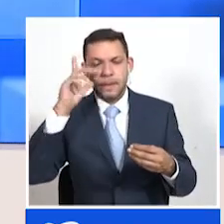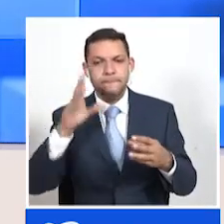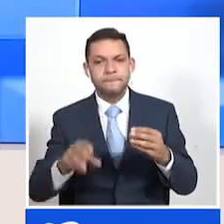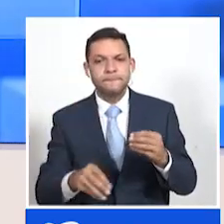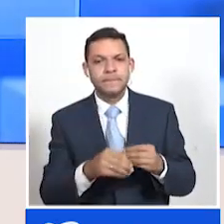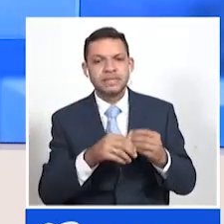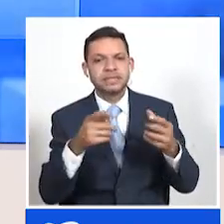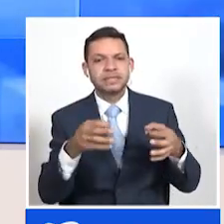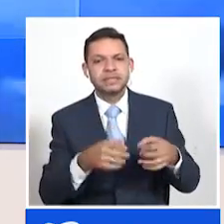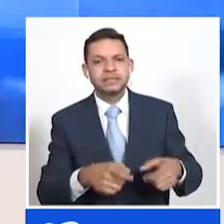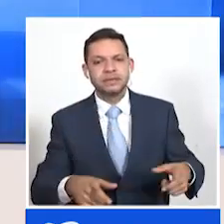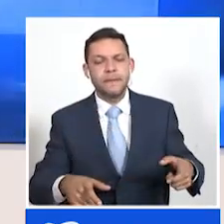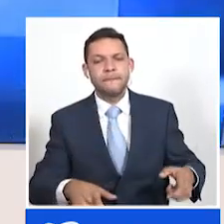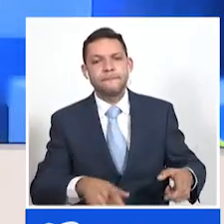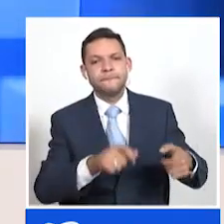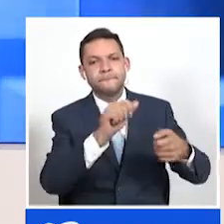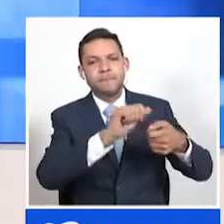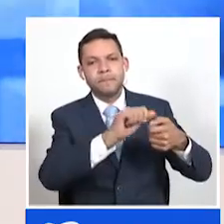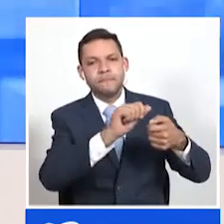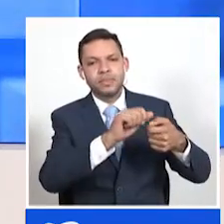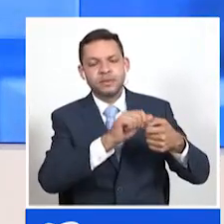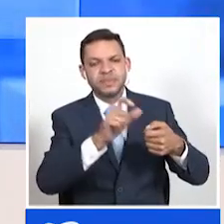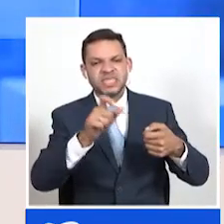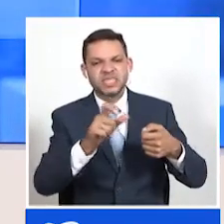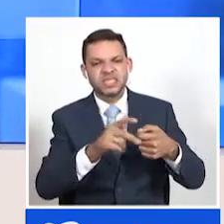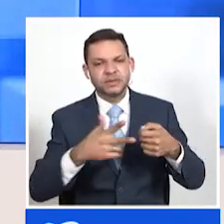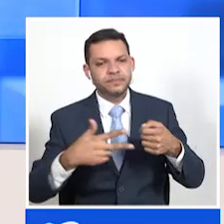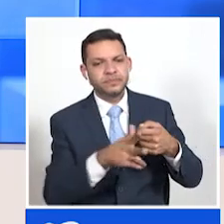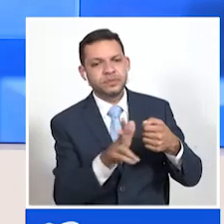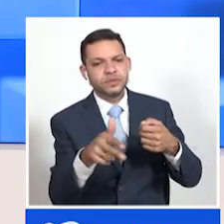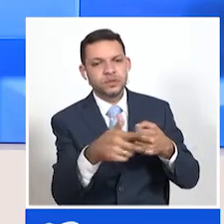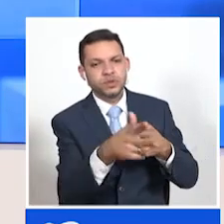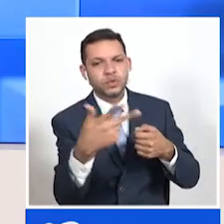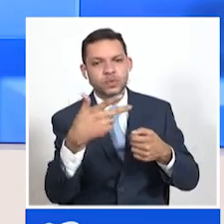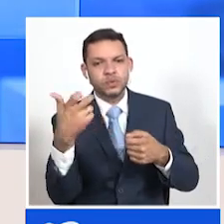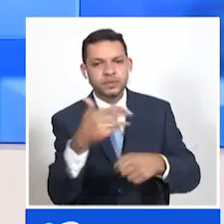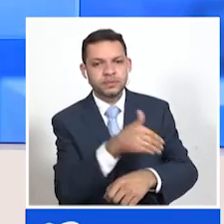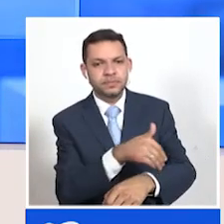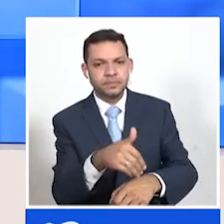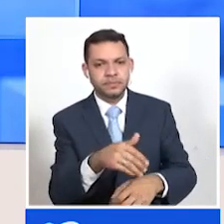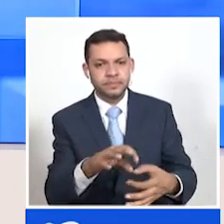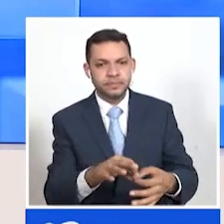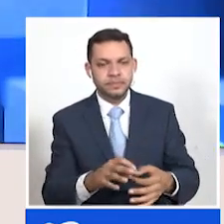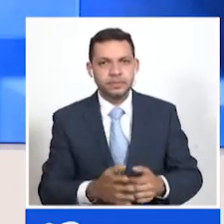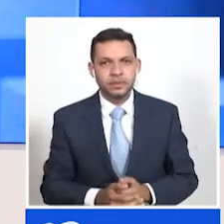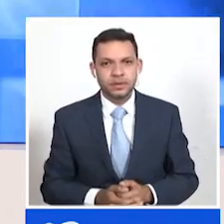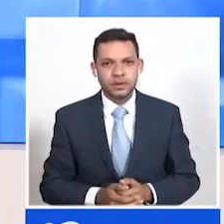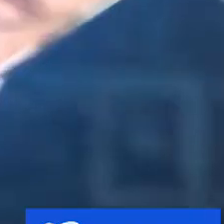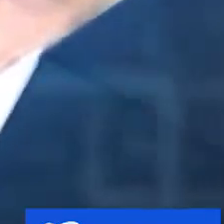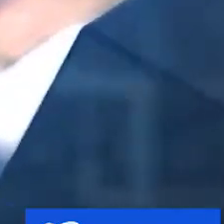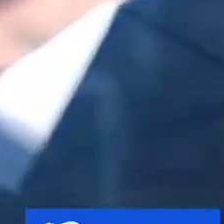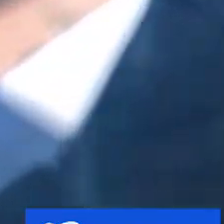firmaron un convenio para el mantenimiento de vías terciarias por 200 millones de pesos.